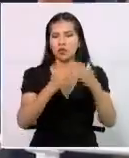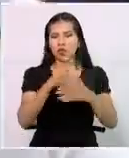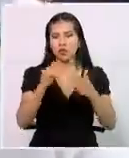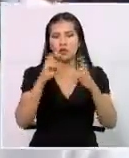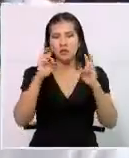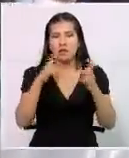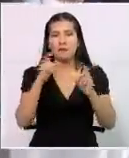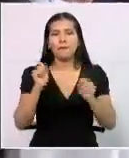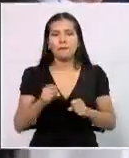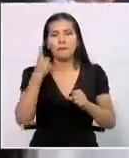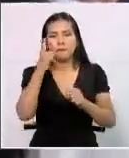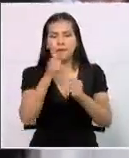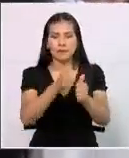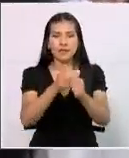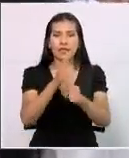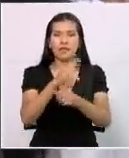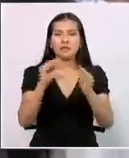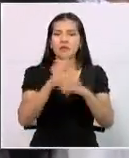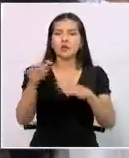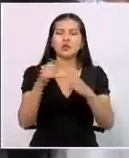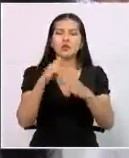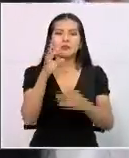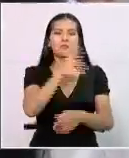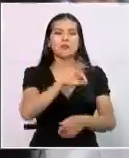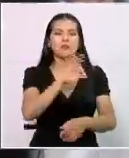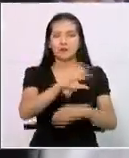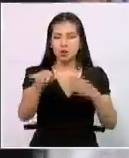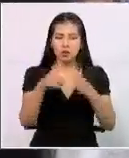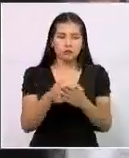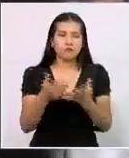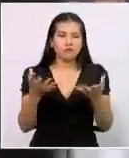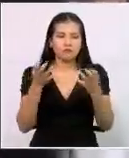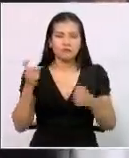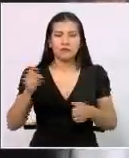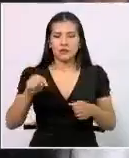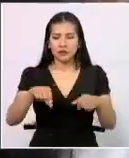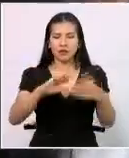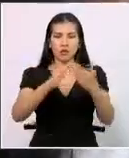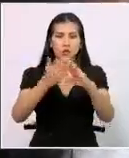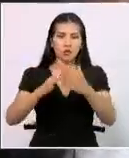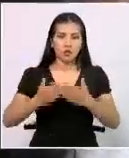no solo para mí, sino para el beneficio de todos los que necesitamos en nuestra comunidad.